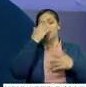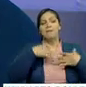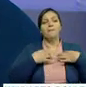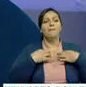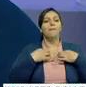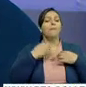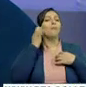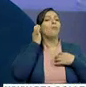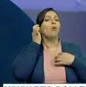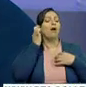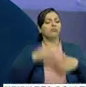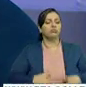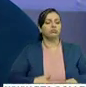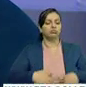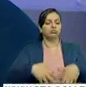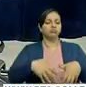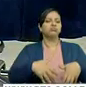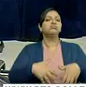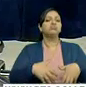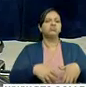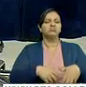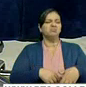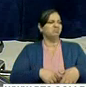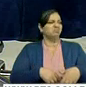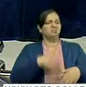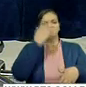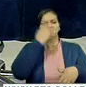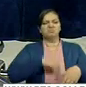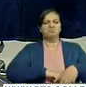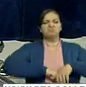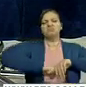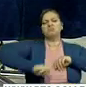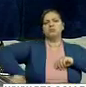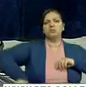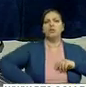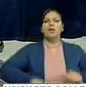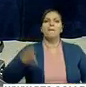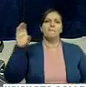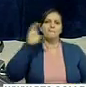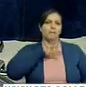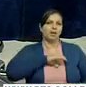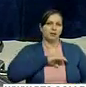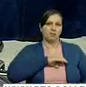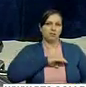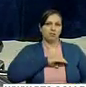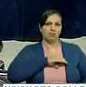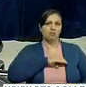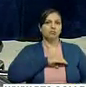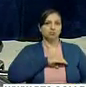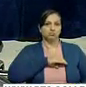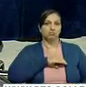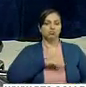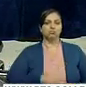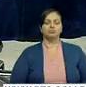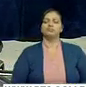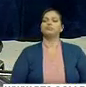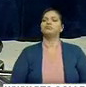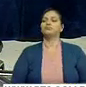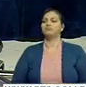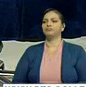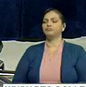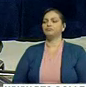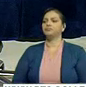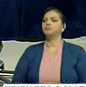para recibir la absolución. Monseñor, y siendo así, en el escenario de que hoy en la Asamblea, cuando se debata este polémico tema,